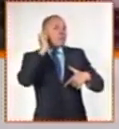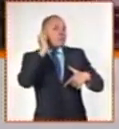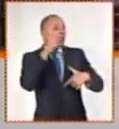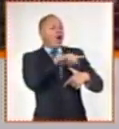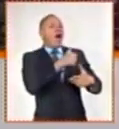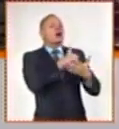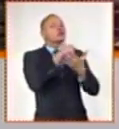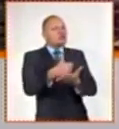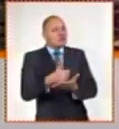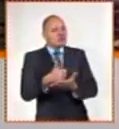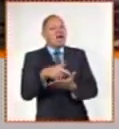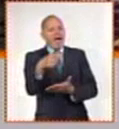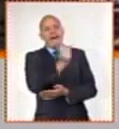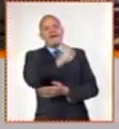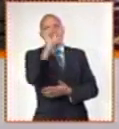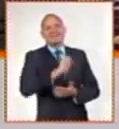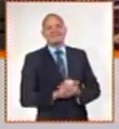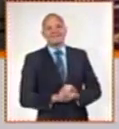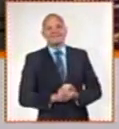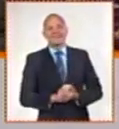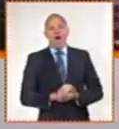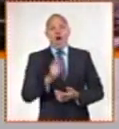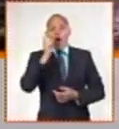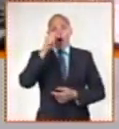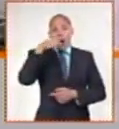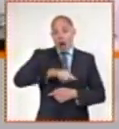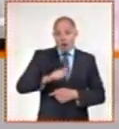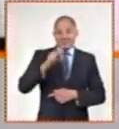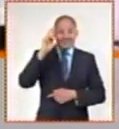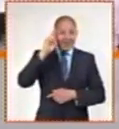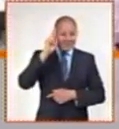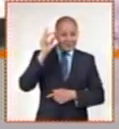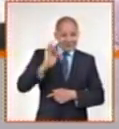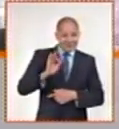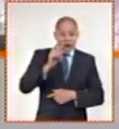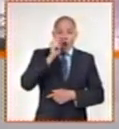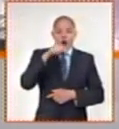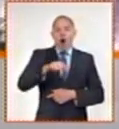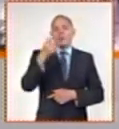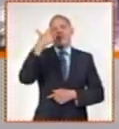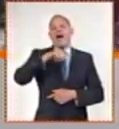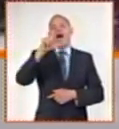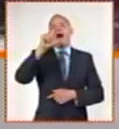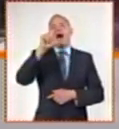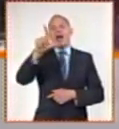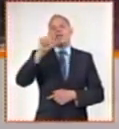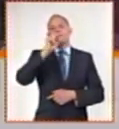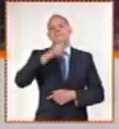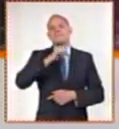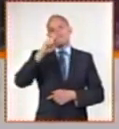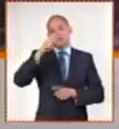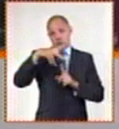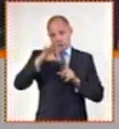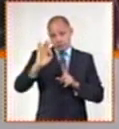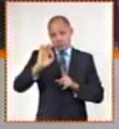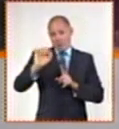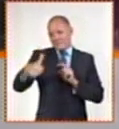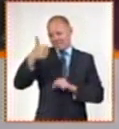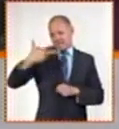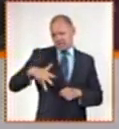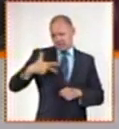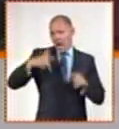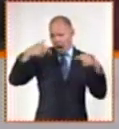Fue demoledora, mano, una jugada maestra. Una jugada maestra. Ahora, hay algo que ha empezado a ocurrir hoy, y es